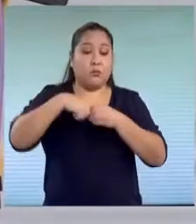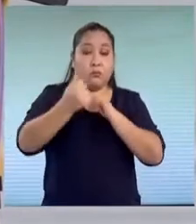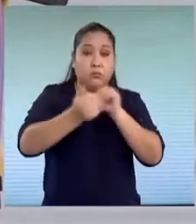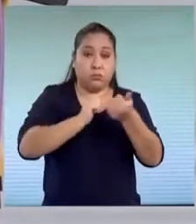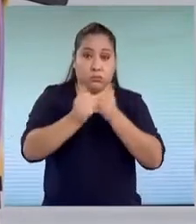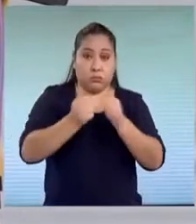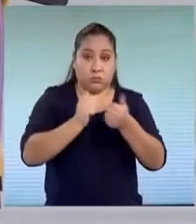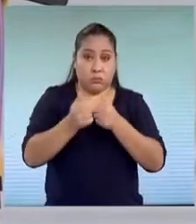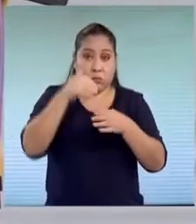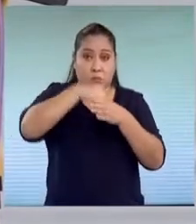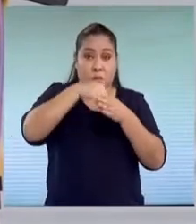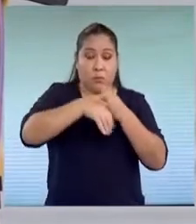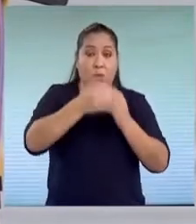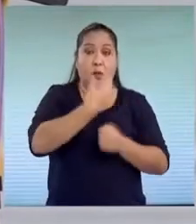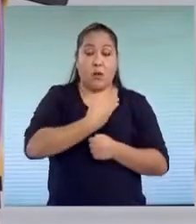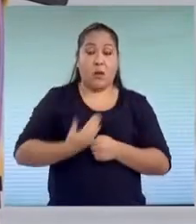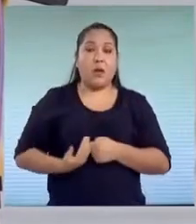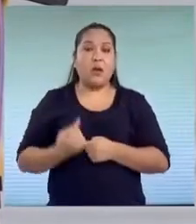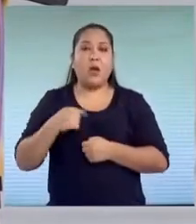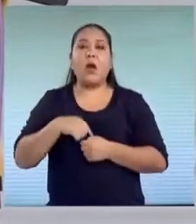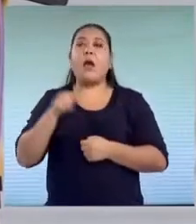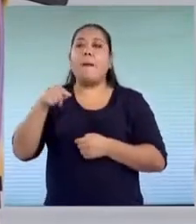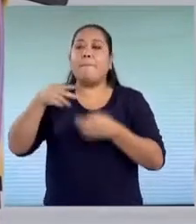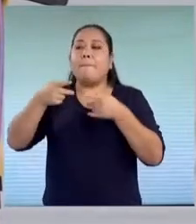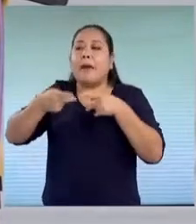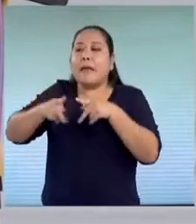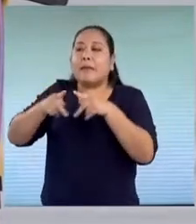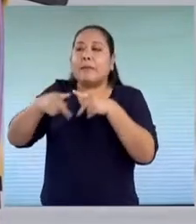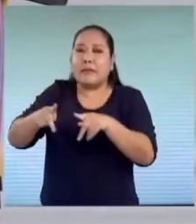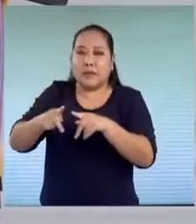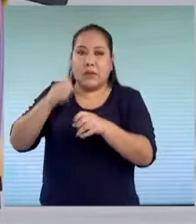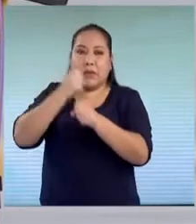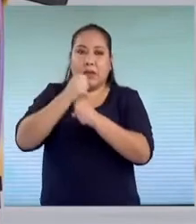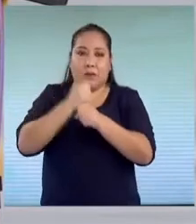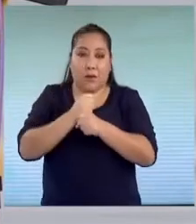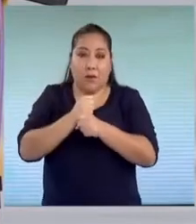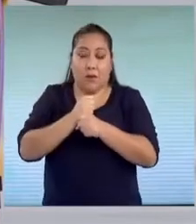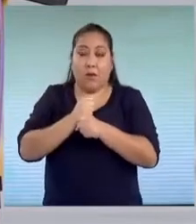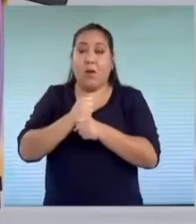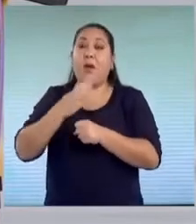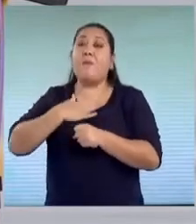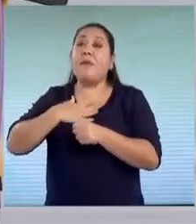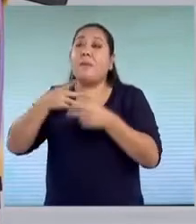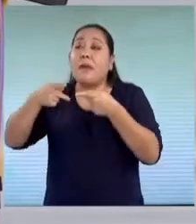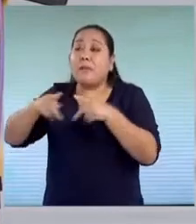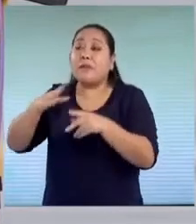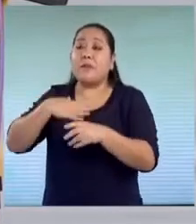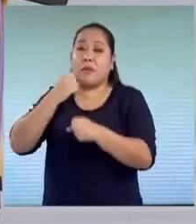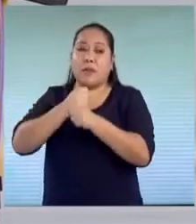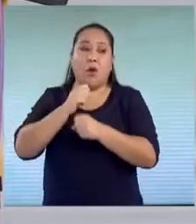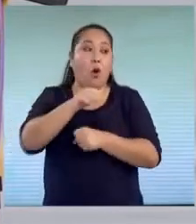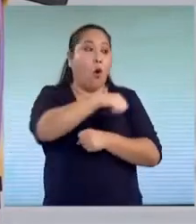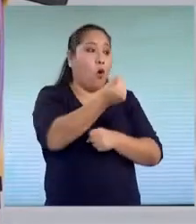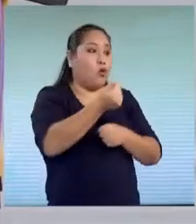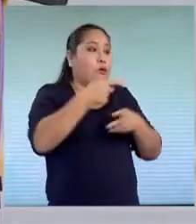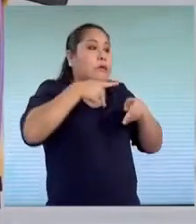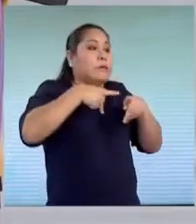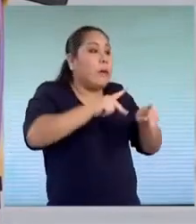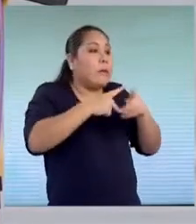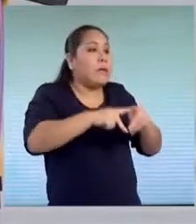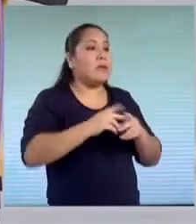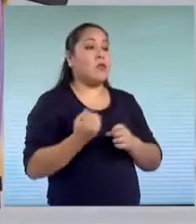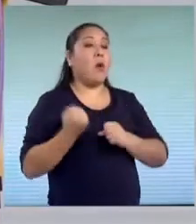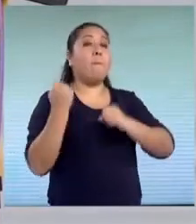trabajo y otros para estar aquí tienen permiso del Poder Judicial. Señora Fujimori,